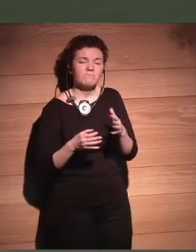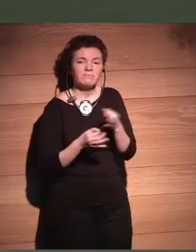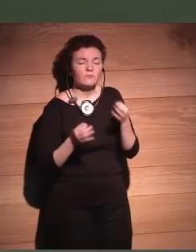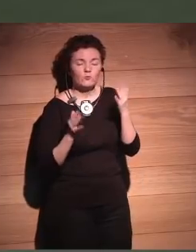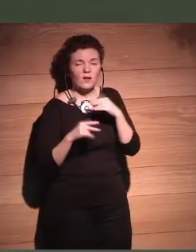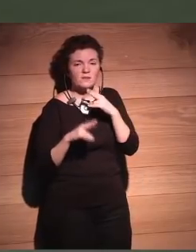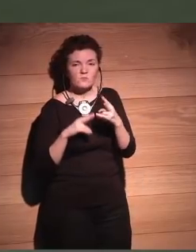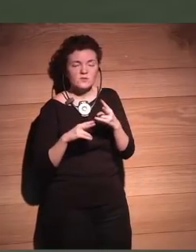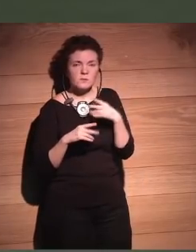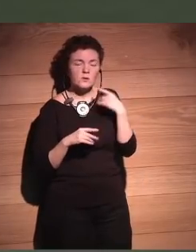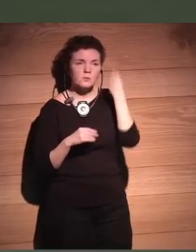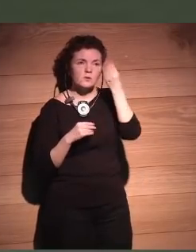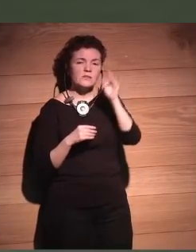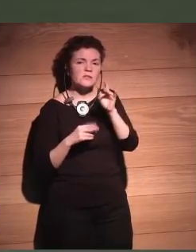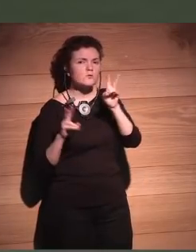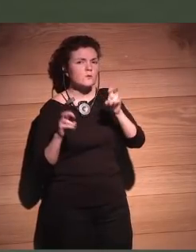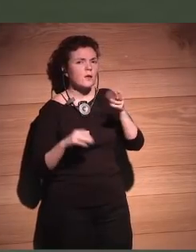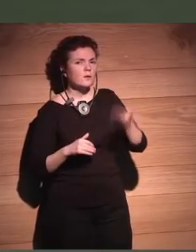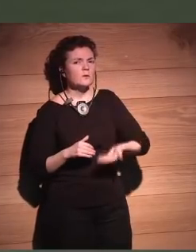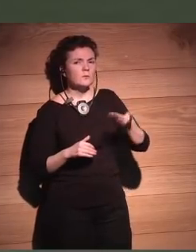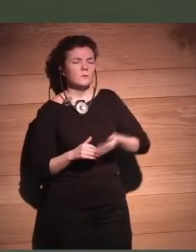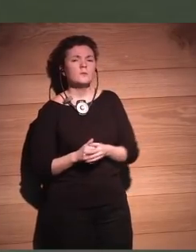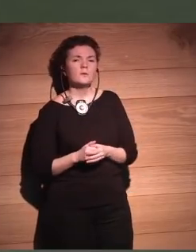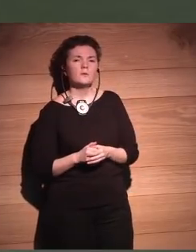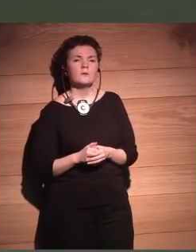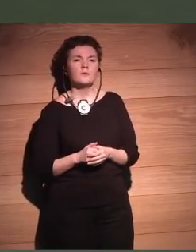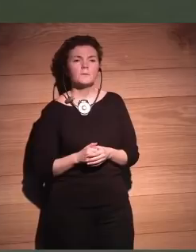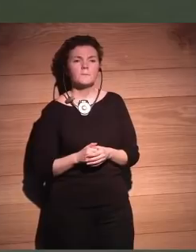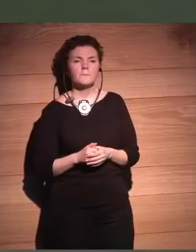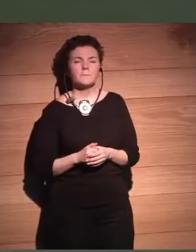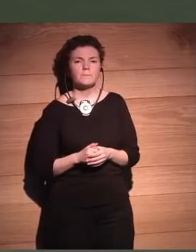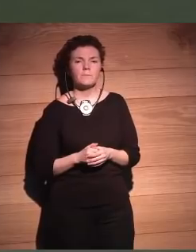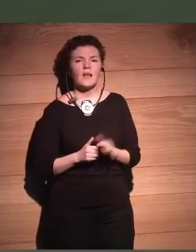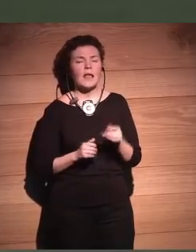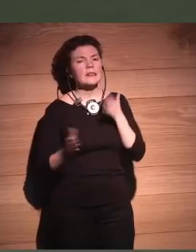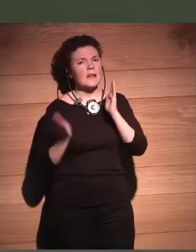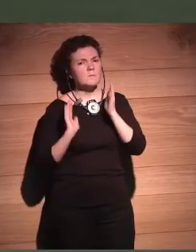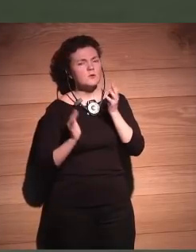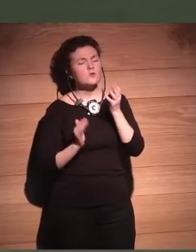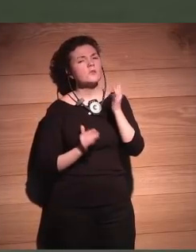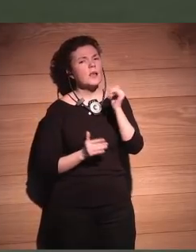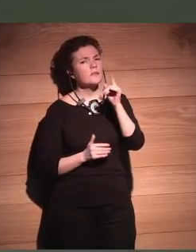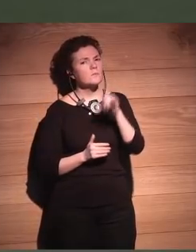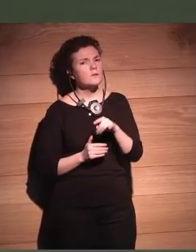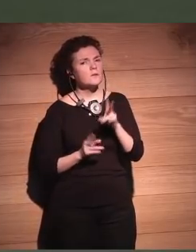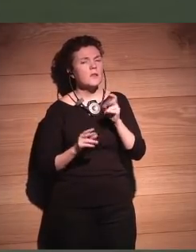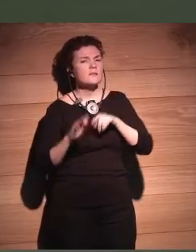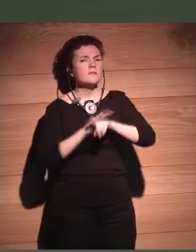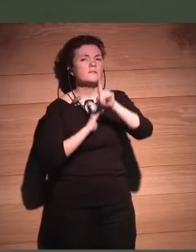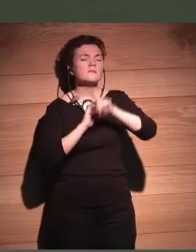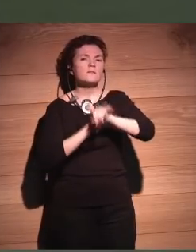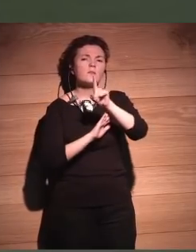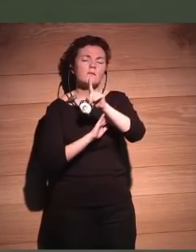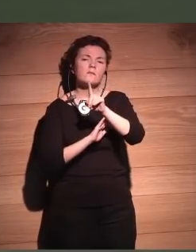concreta, pero creo que sí que va a ser un temazo esto. Hay muchos tratamientos como lo que se ha desarrollado en